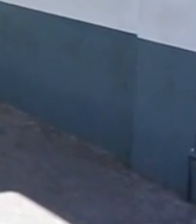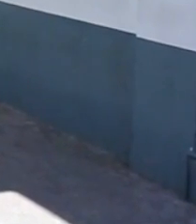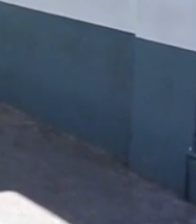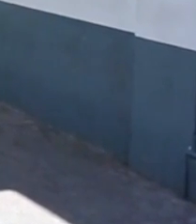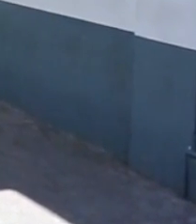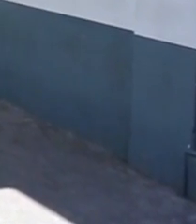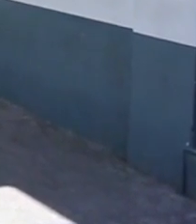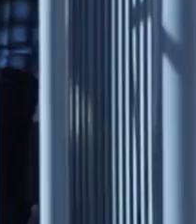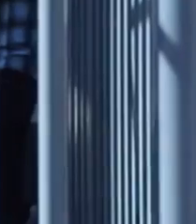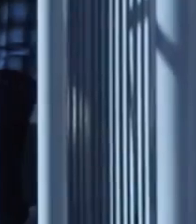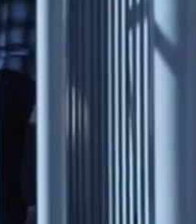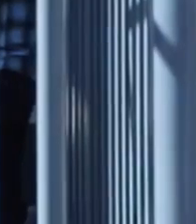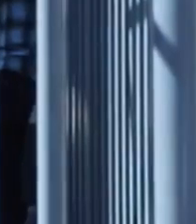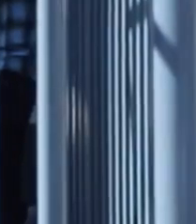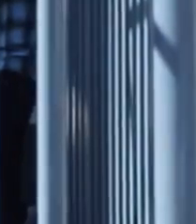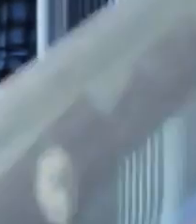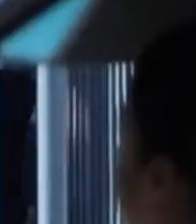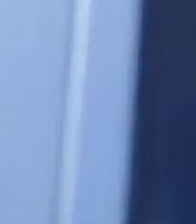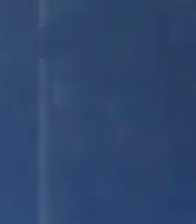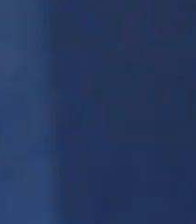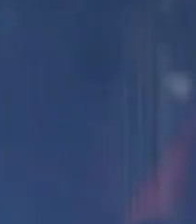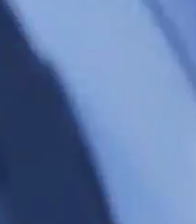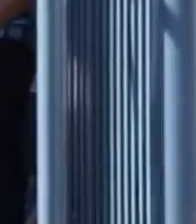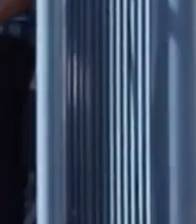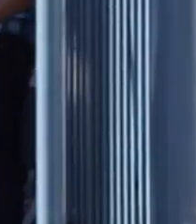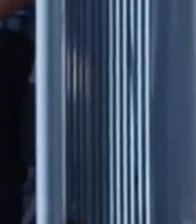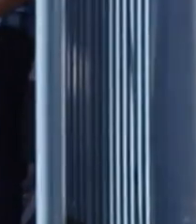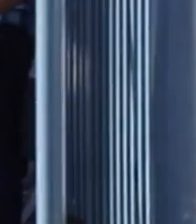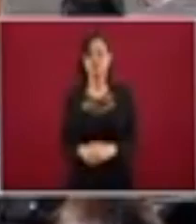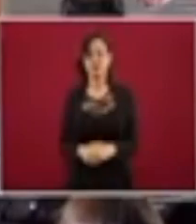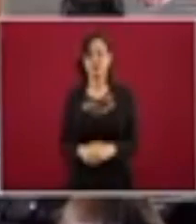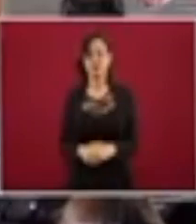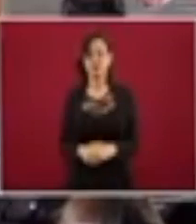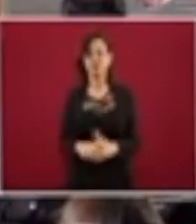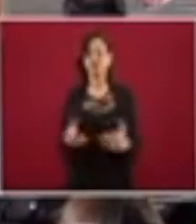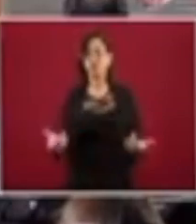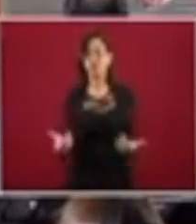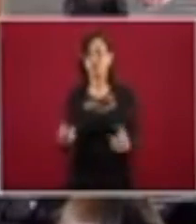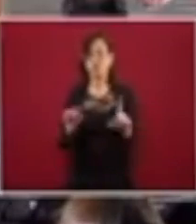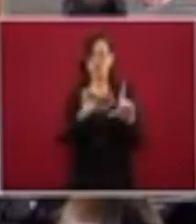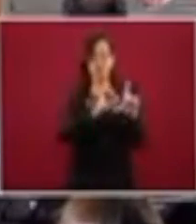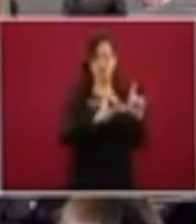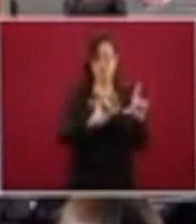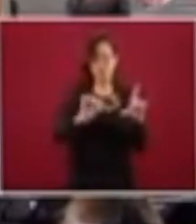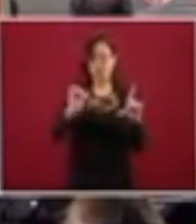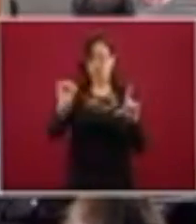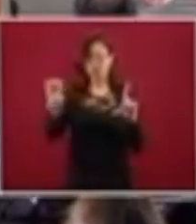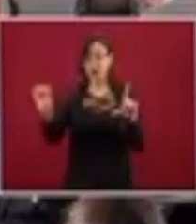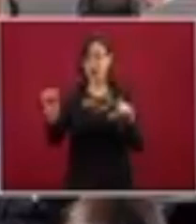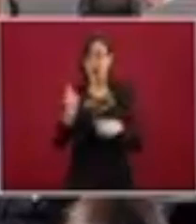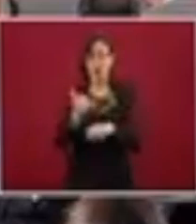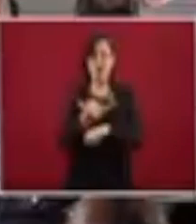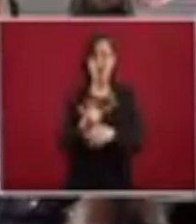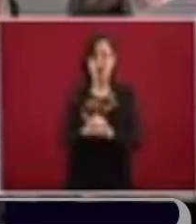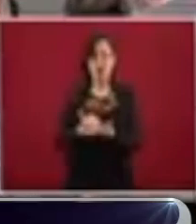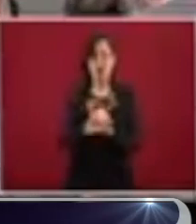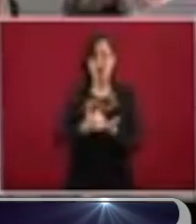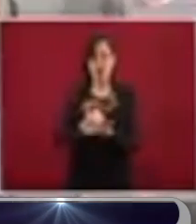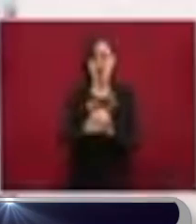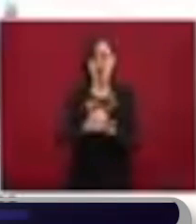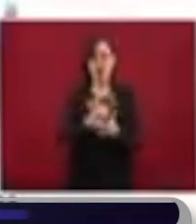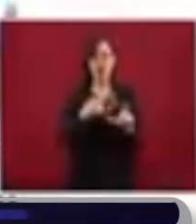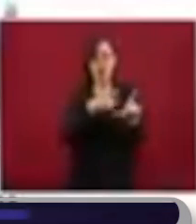número de afectados esta línea se vaya en